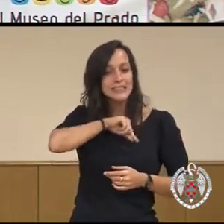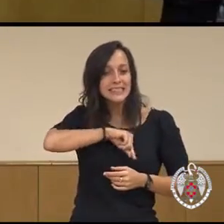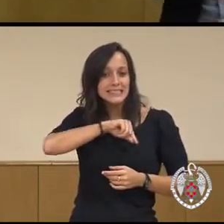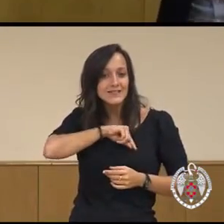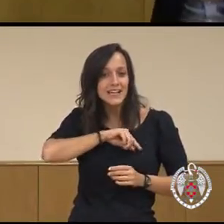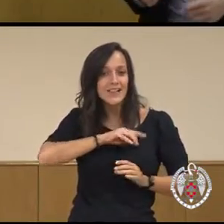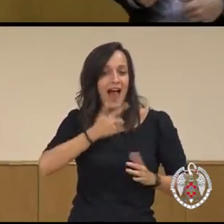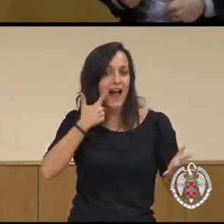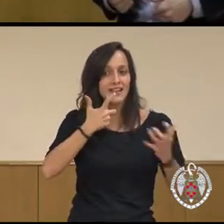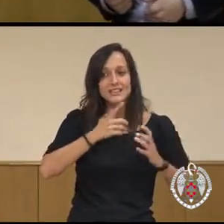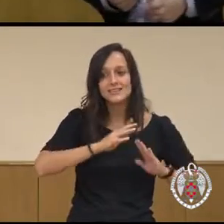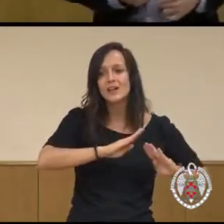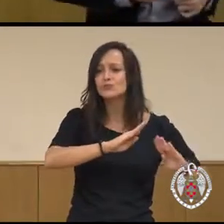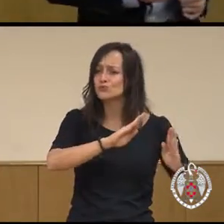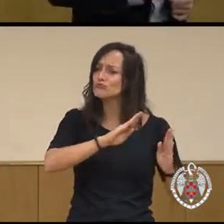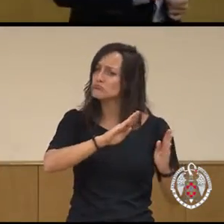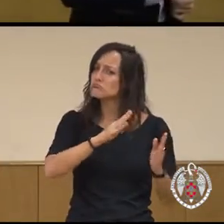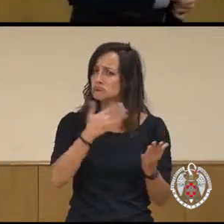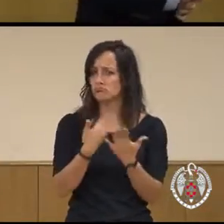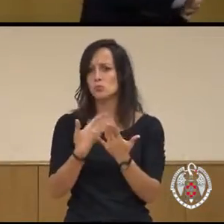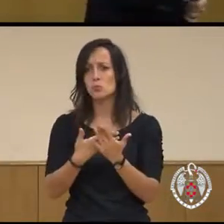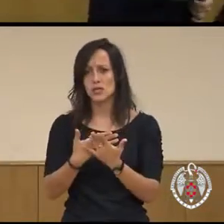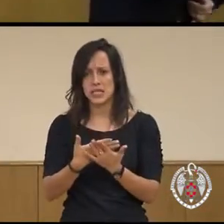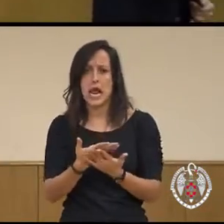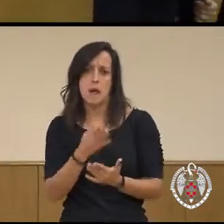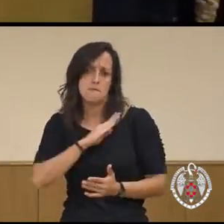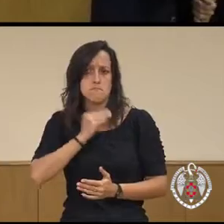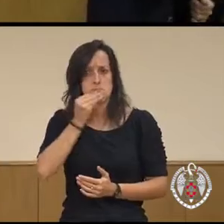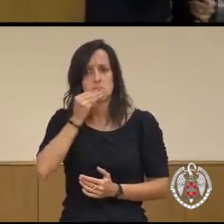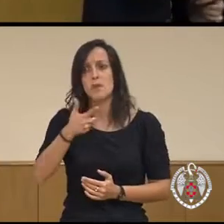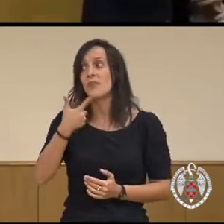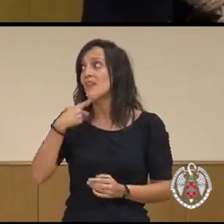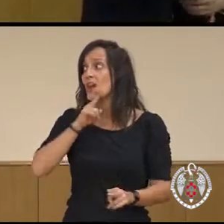artística. Era la verde. Esto.